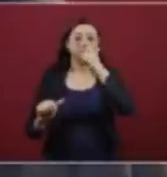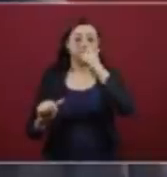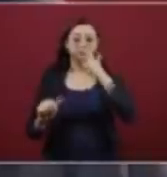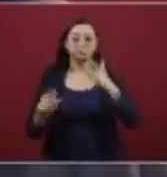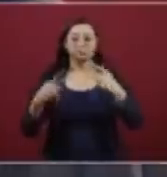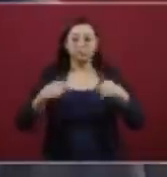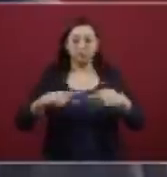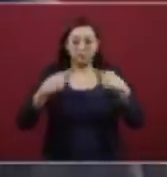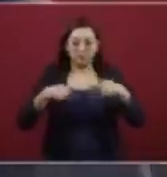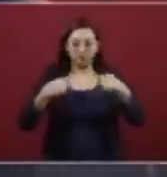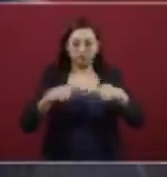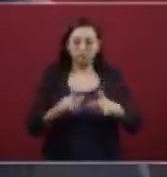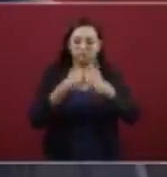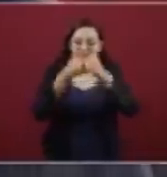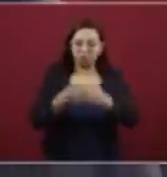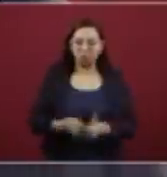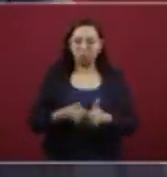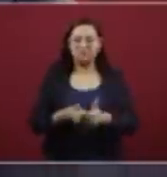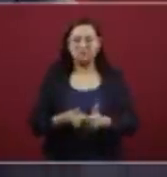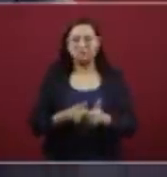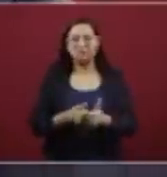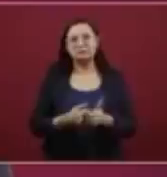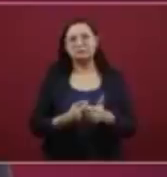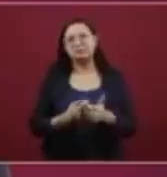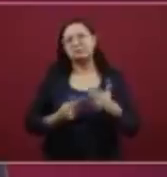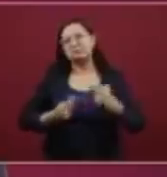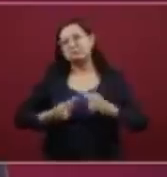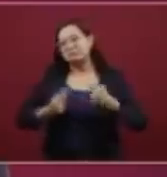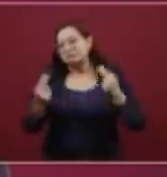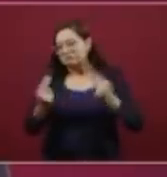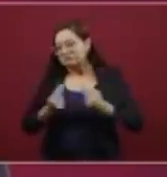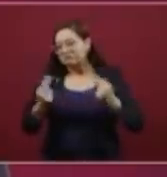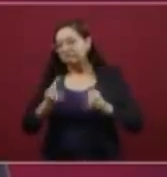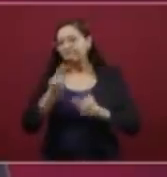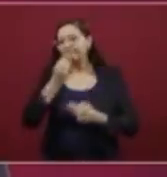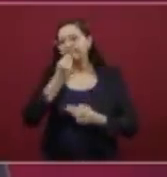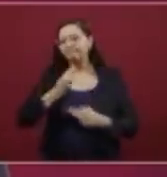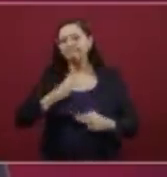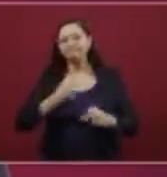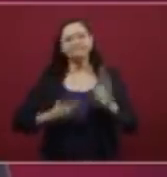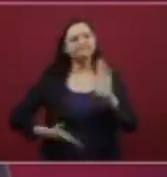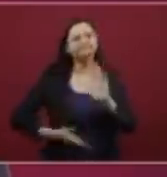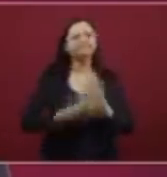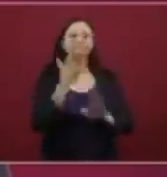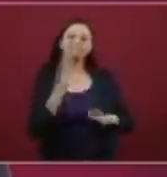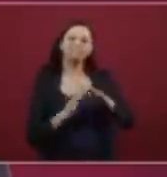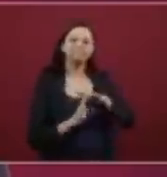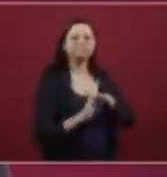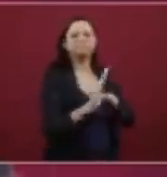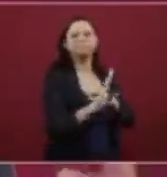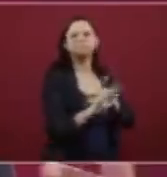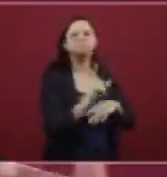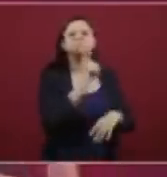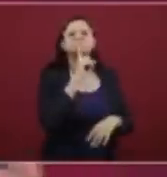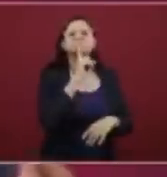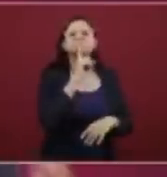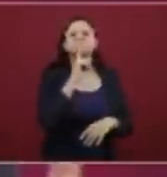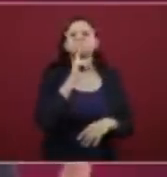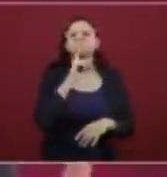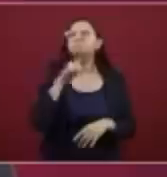la gente no tenga necesidad de emigrar, porque va a haber